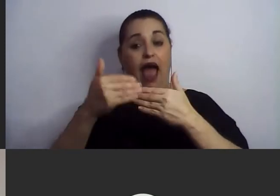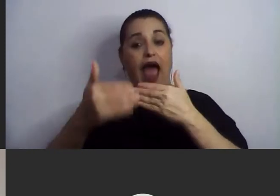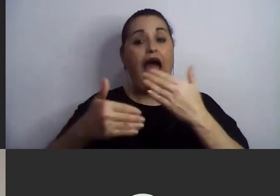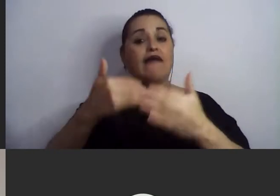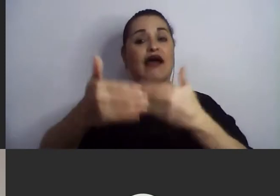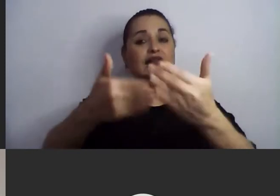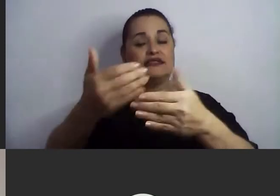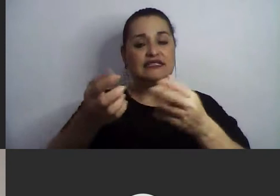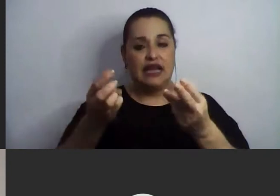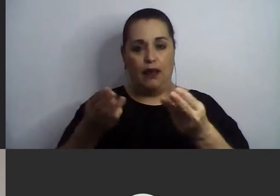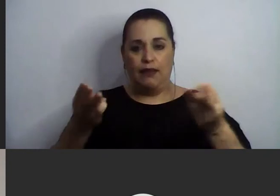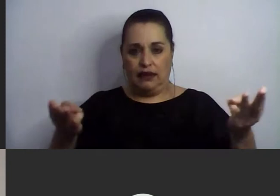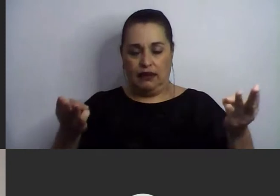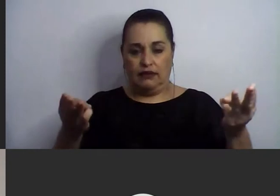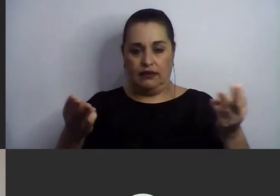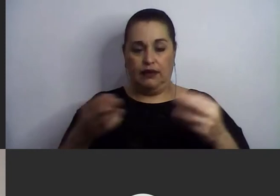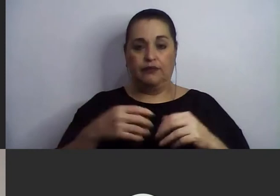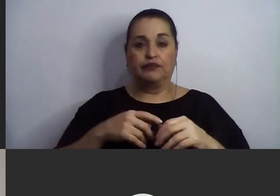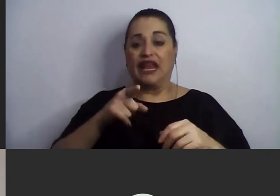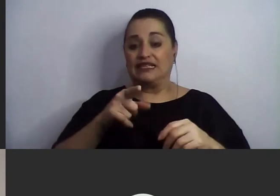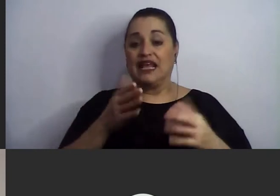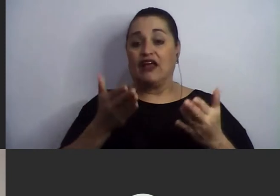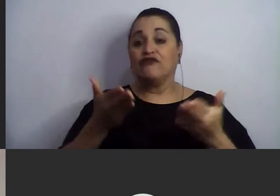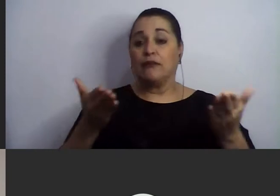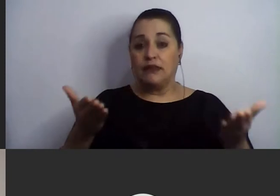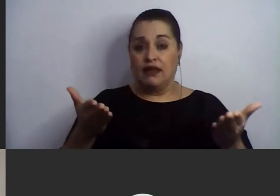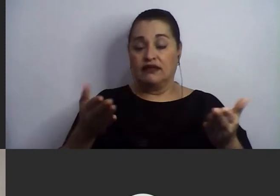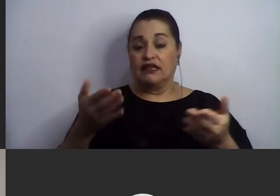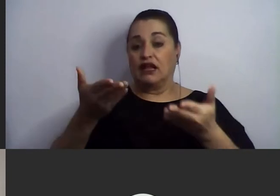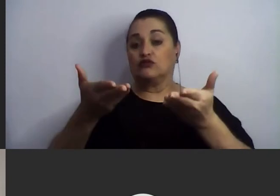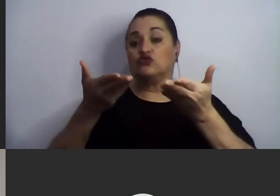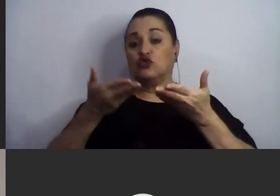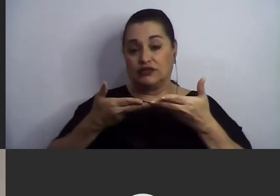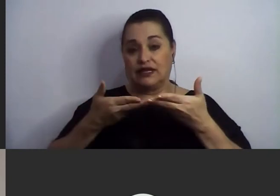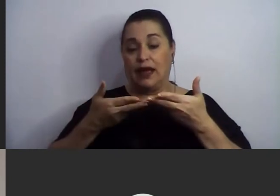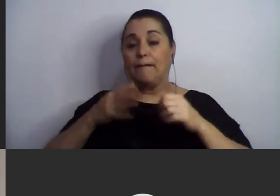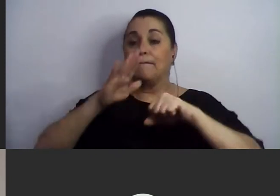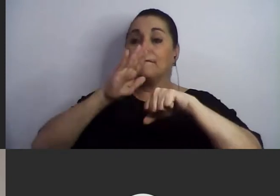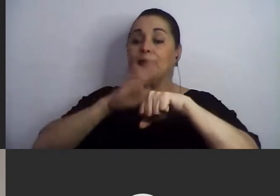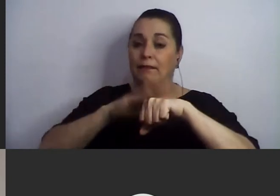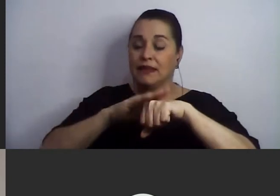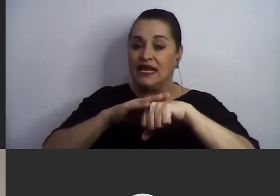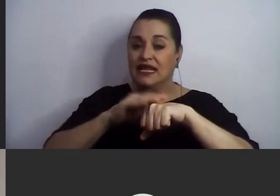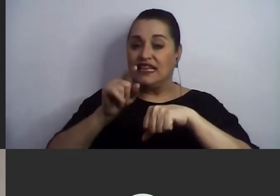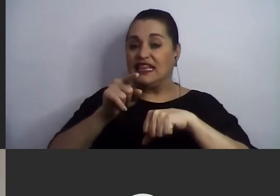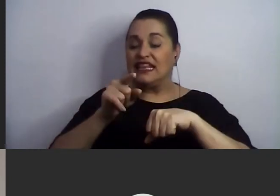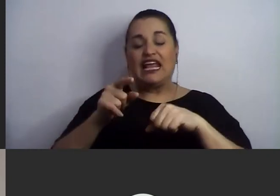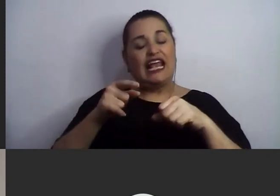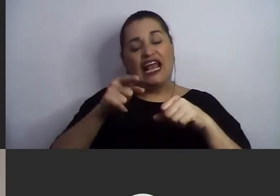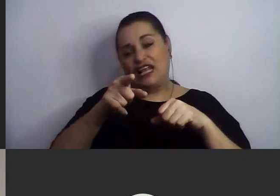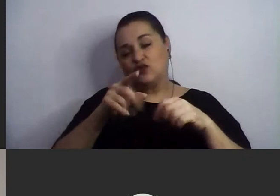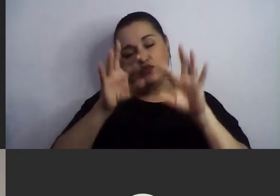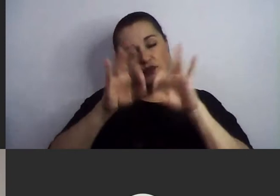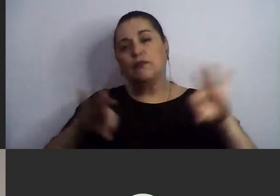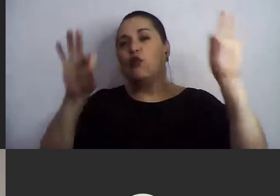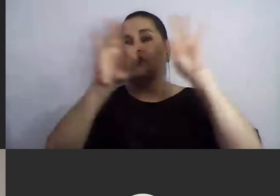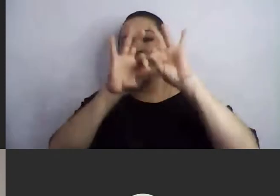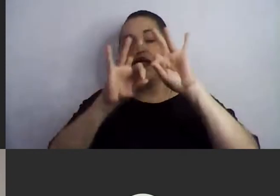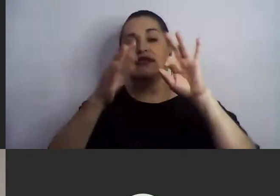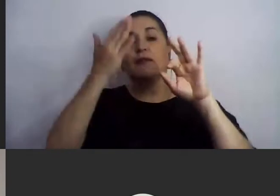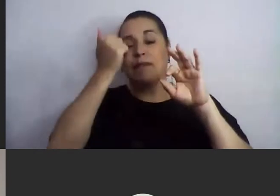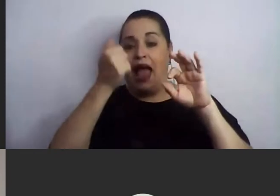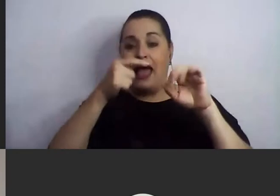materia verdad que es una herramienta pues que nos ha venido a permitir y es un insumo importante para efectos